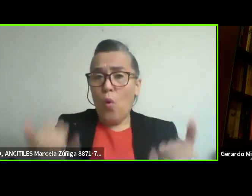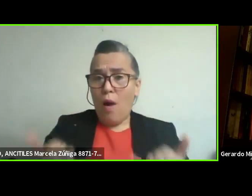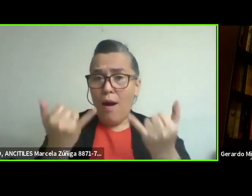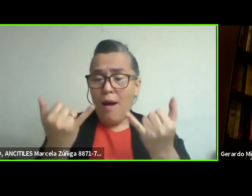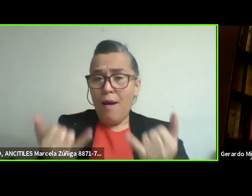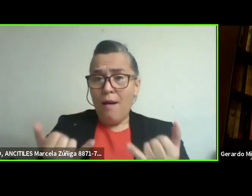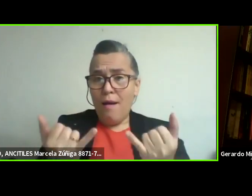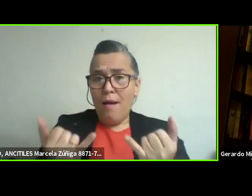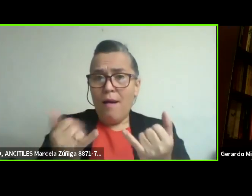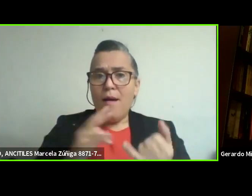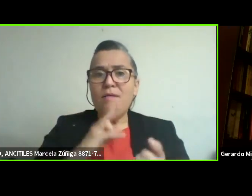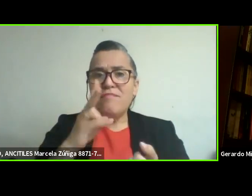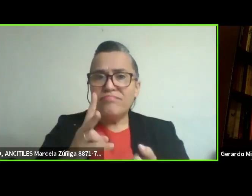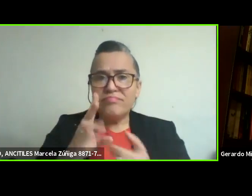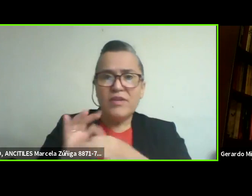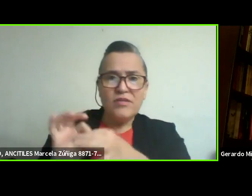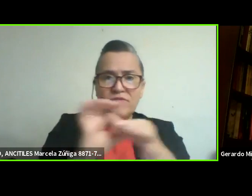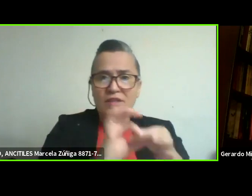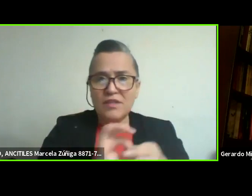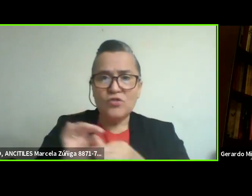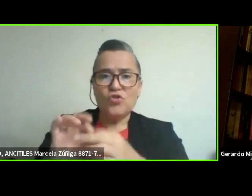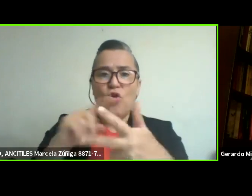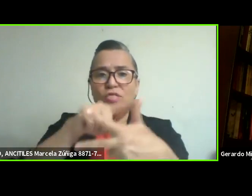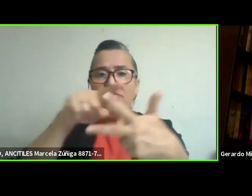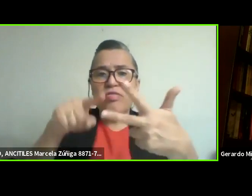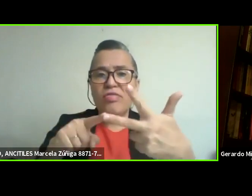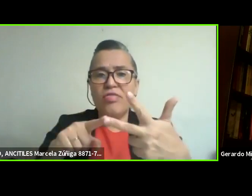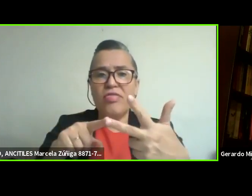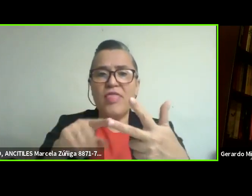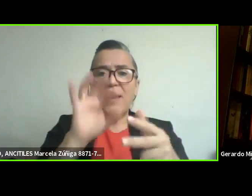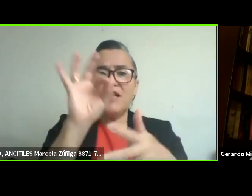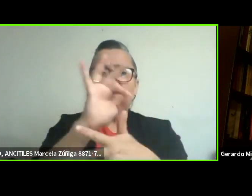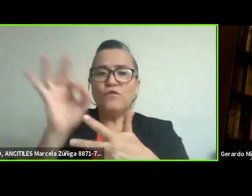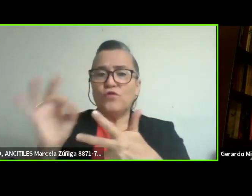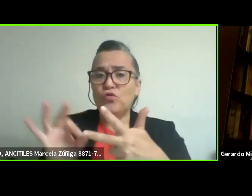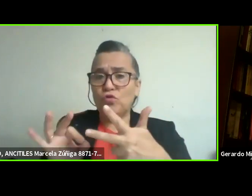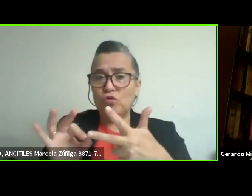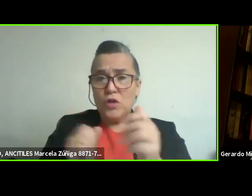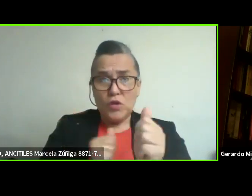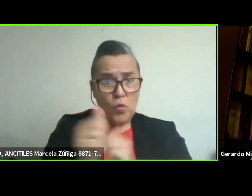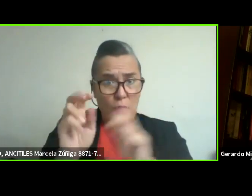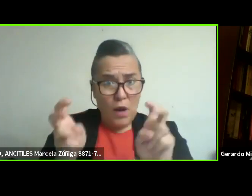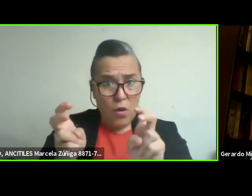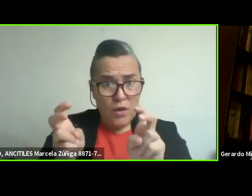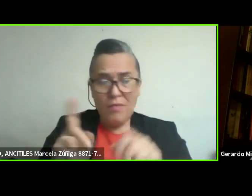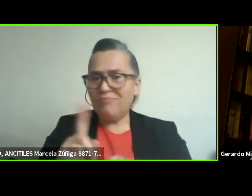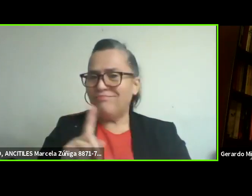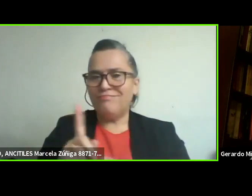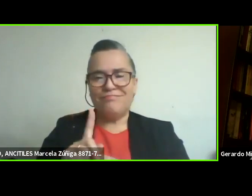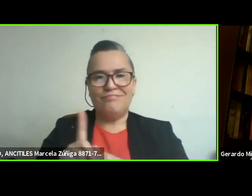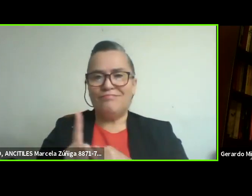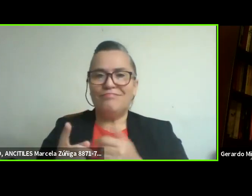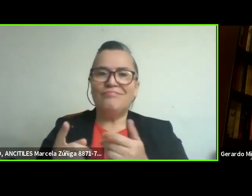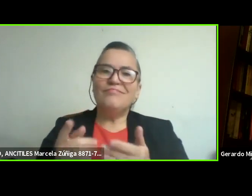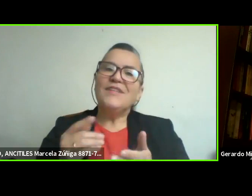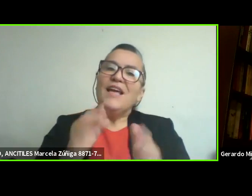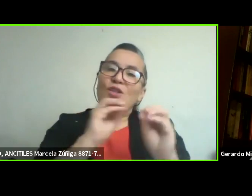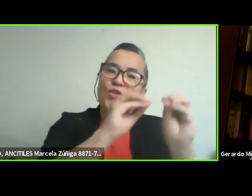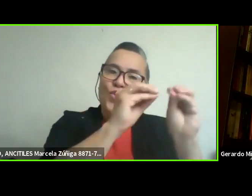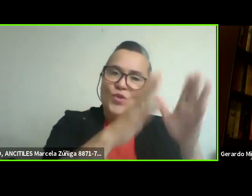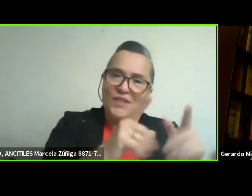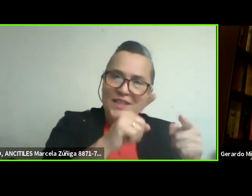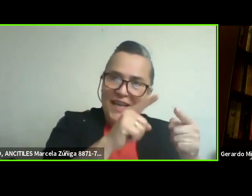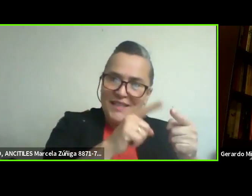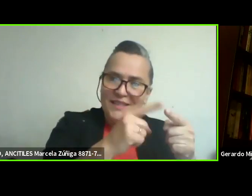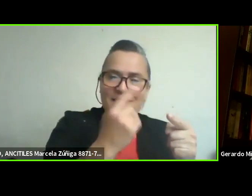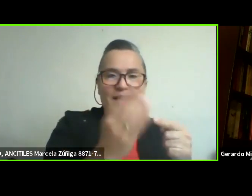y la relación entre esta trans funciones no es un tema superado como algunos puedan pensar si es lo que la docencia es casi